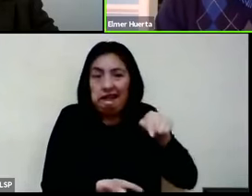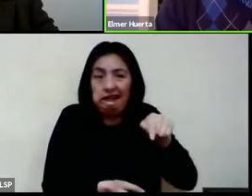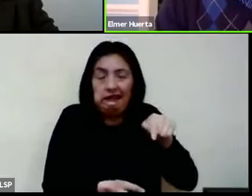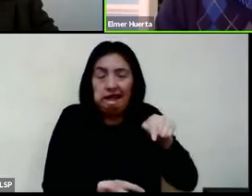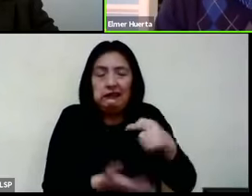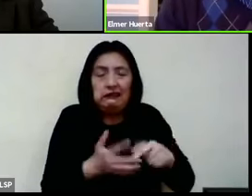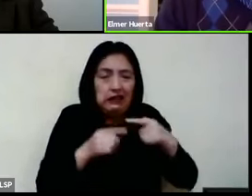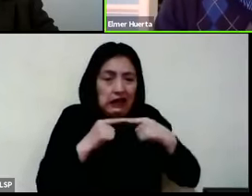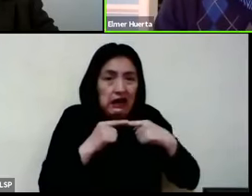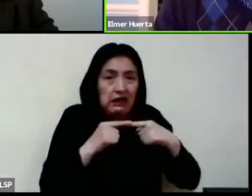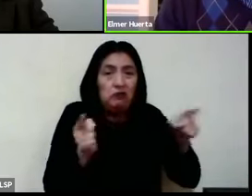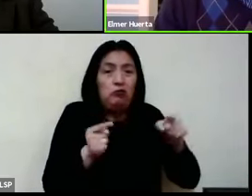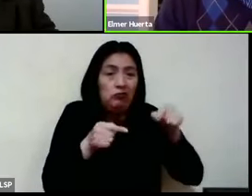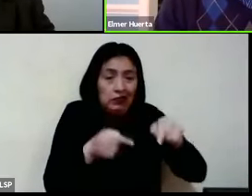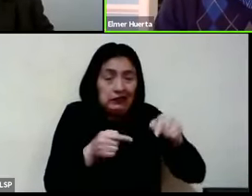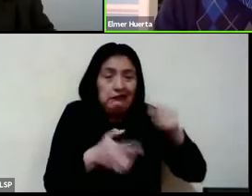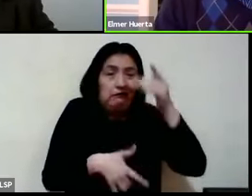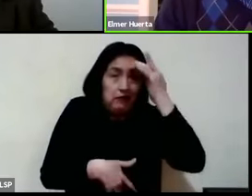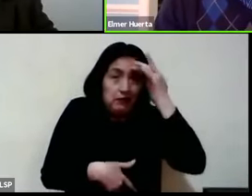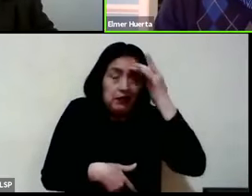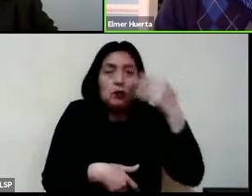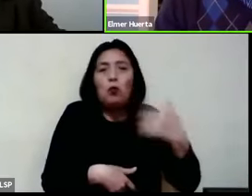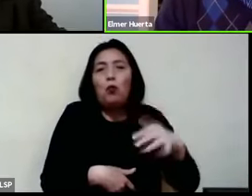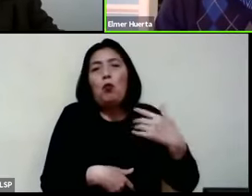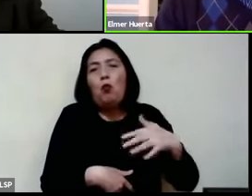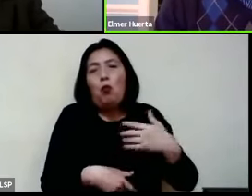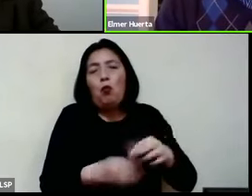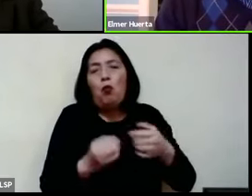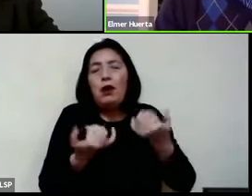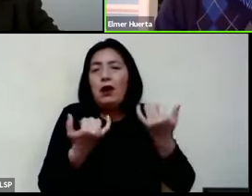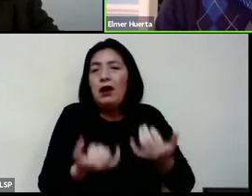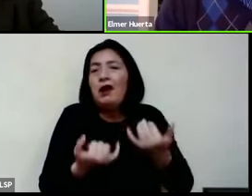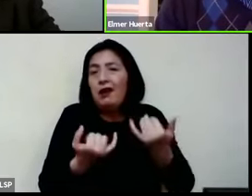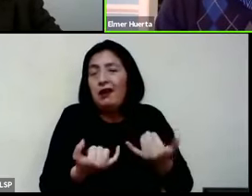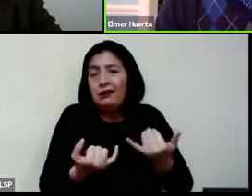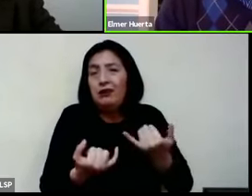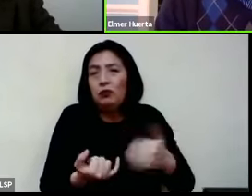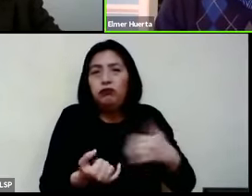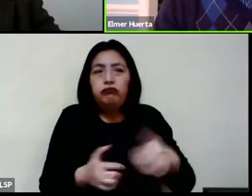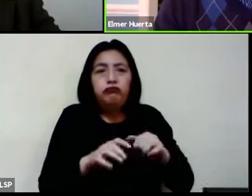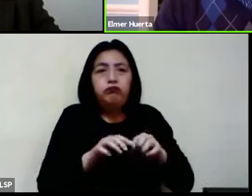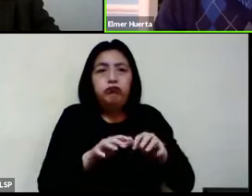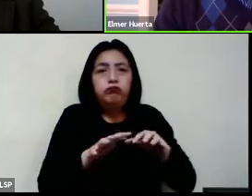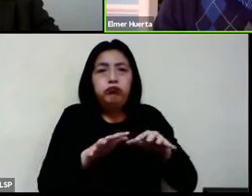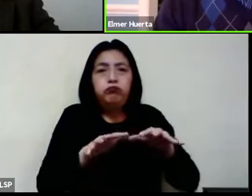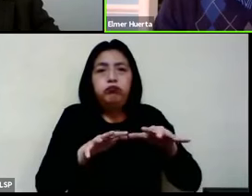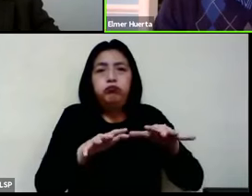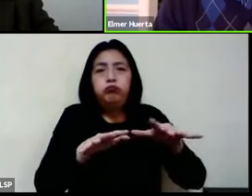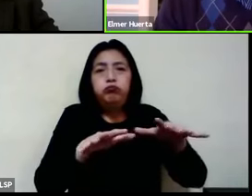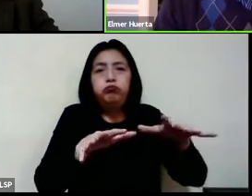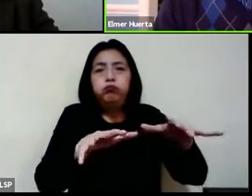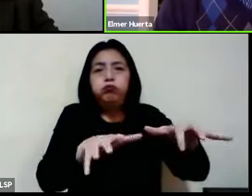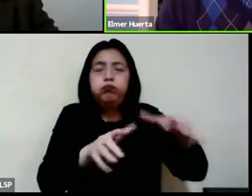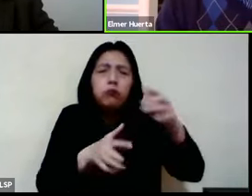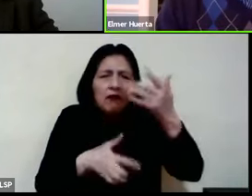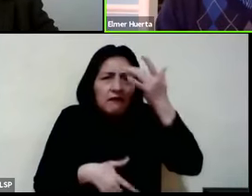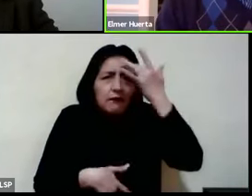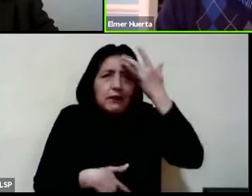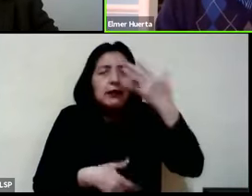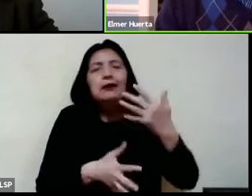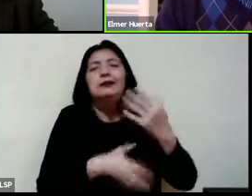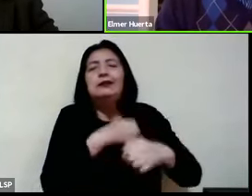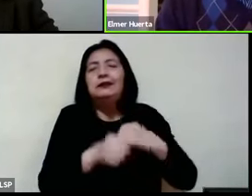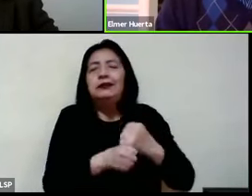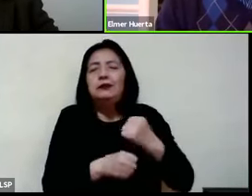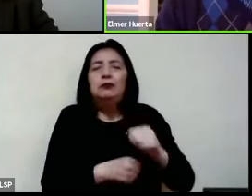ese anuncio, esa enfermedad, se iba a convertir en lo que ahora es la gran pandemia del siglo XXI y en la